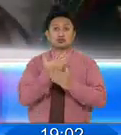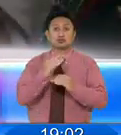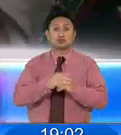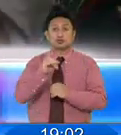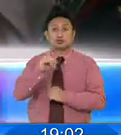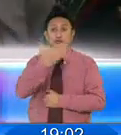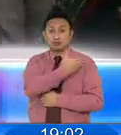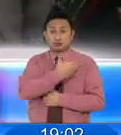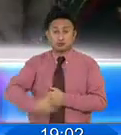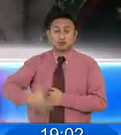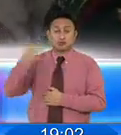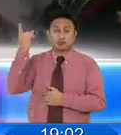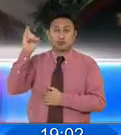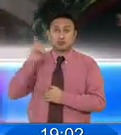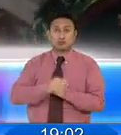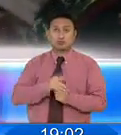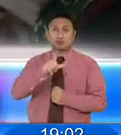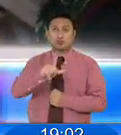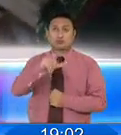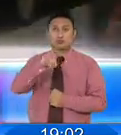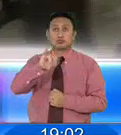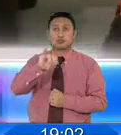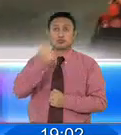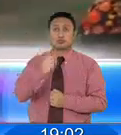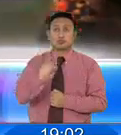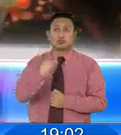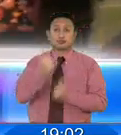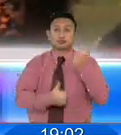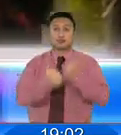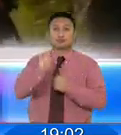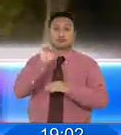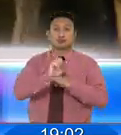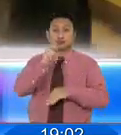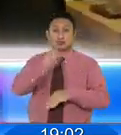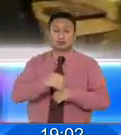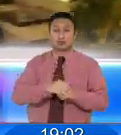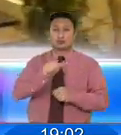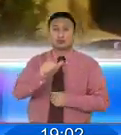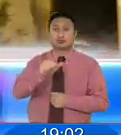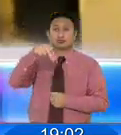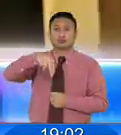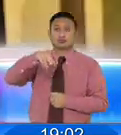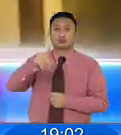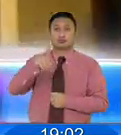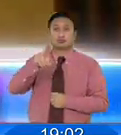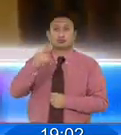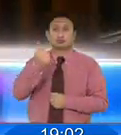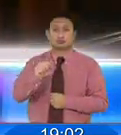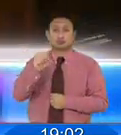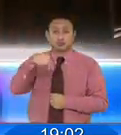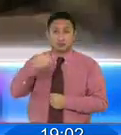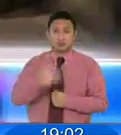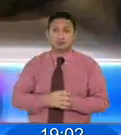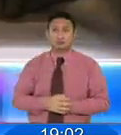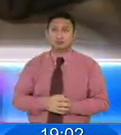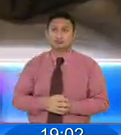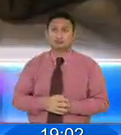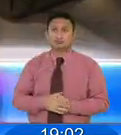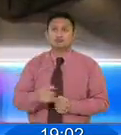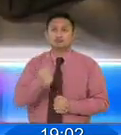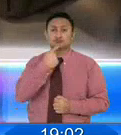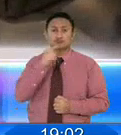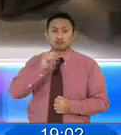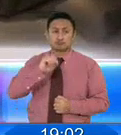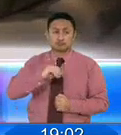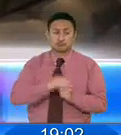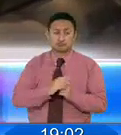Bolivia, Luis Arce, y el candidato presidencial ecuatoriano, Andrés Arauz, que lleva ya varios años, lo que motivó a una